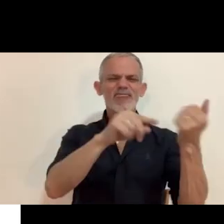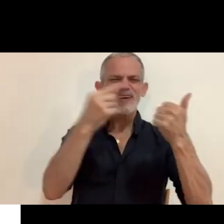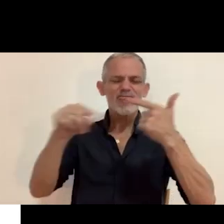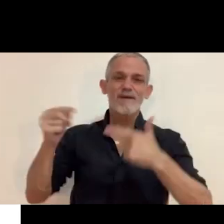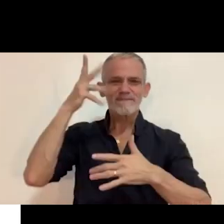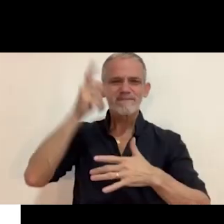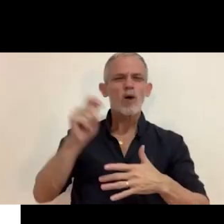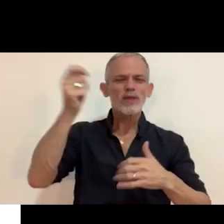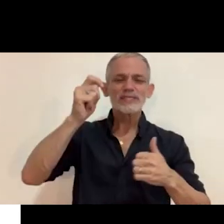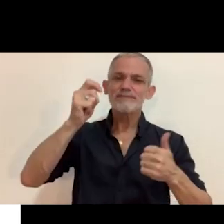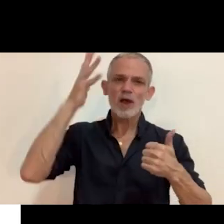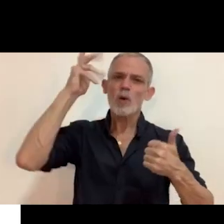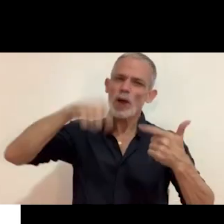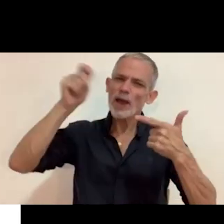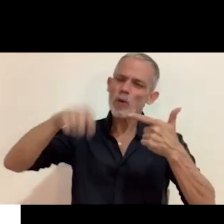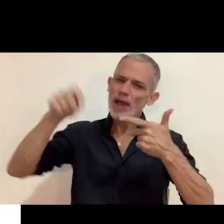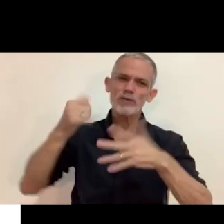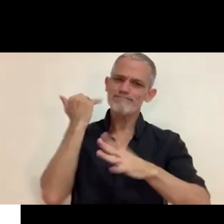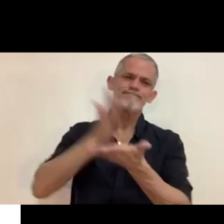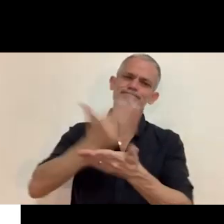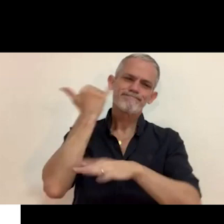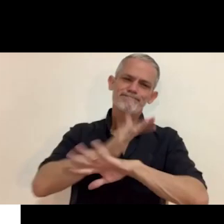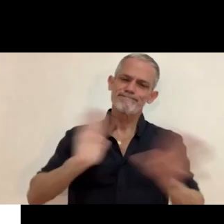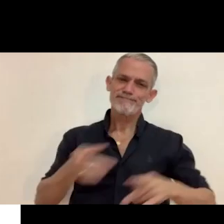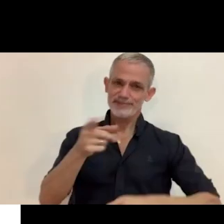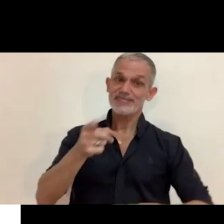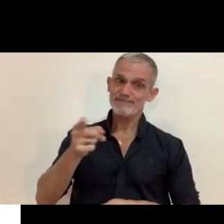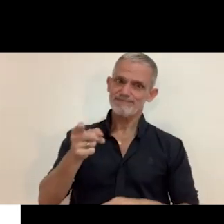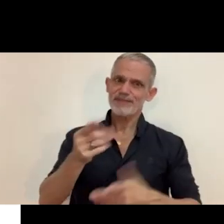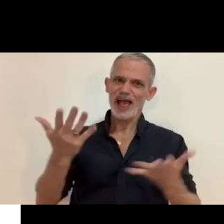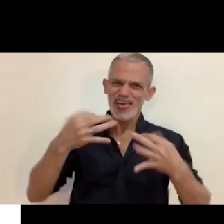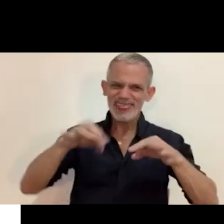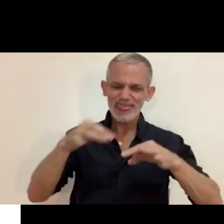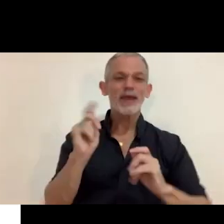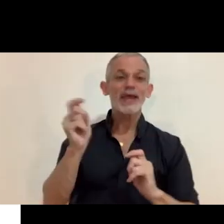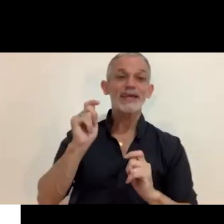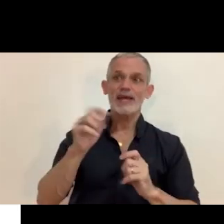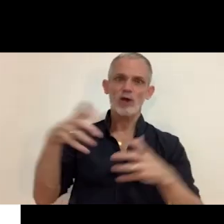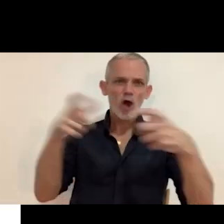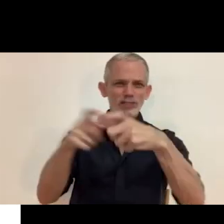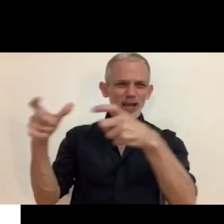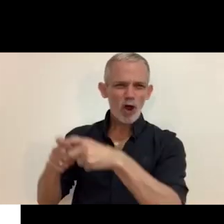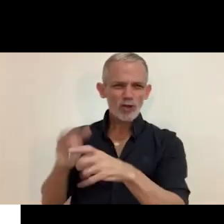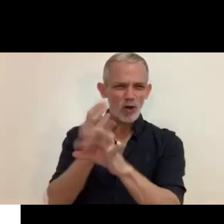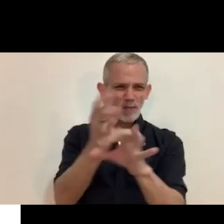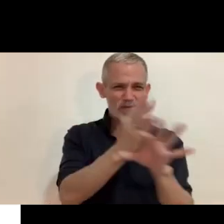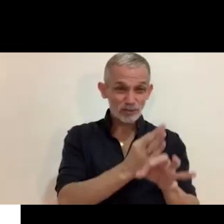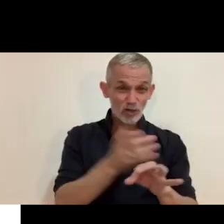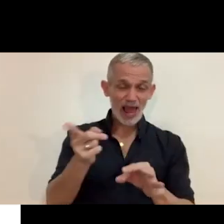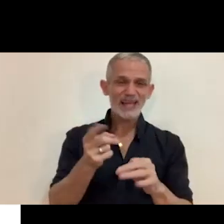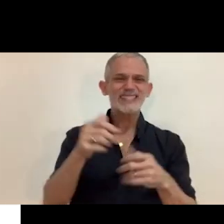judiciales que admitieron la pretensión cautelar formulada por los consejos profesionales de